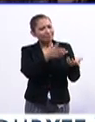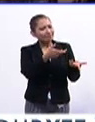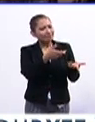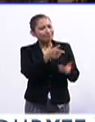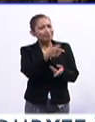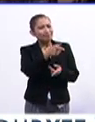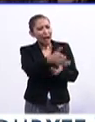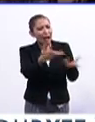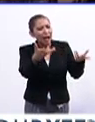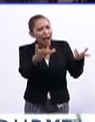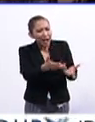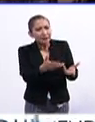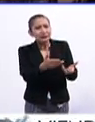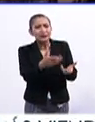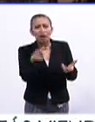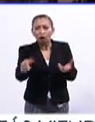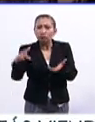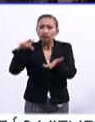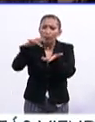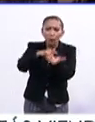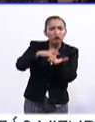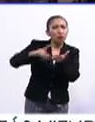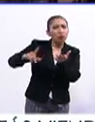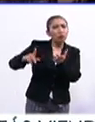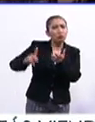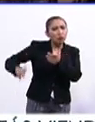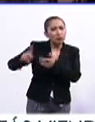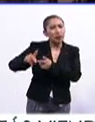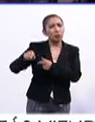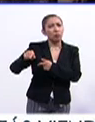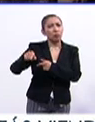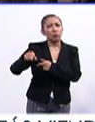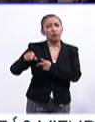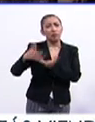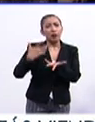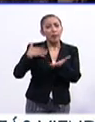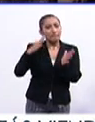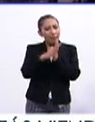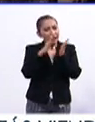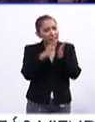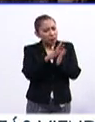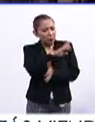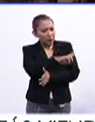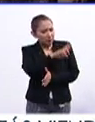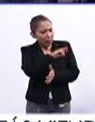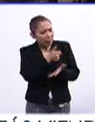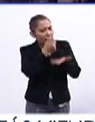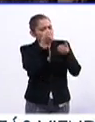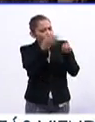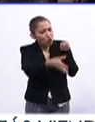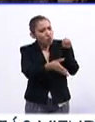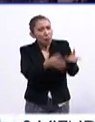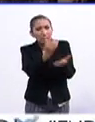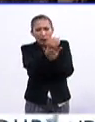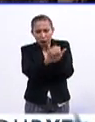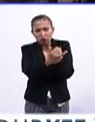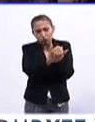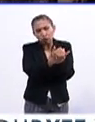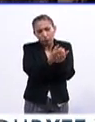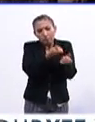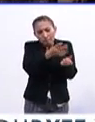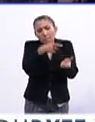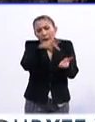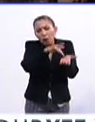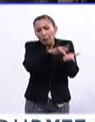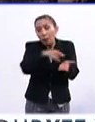se hace con recursos públicos donde la participación privada es menor entonces